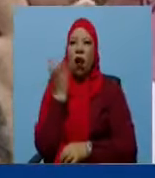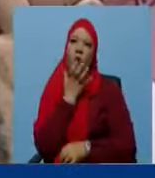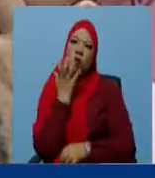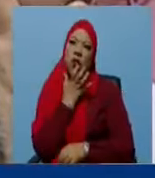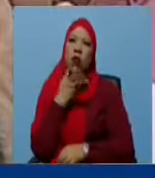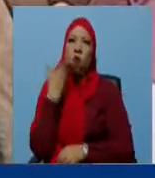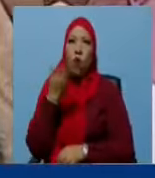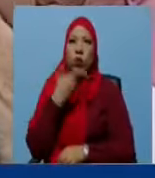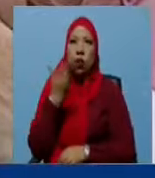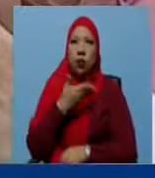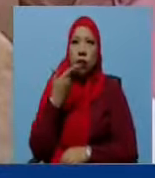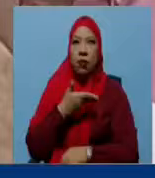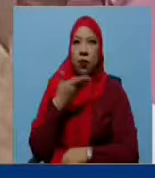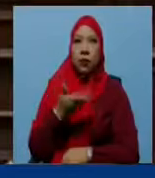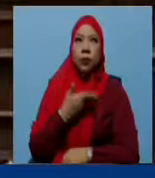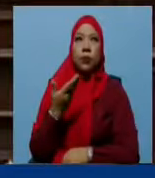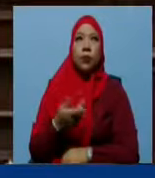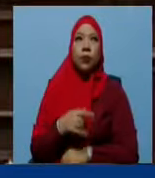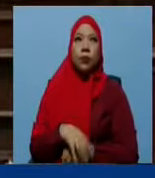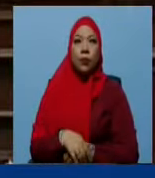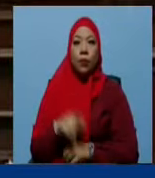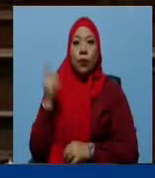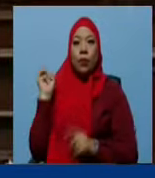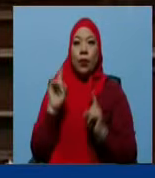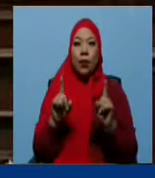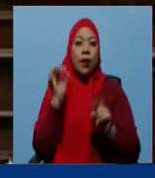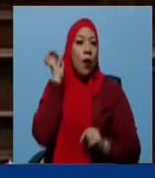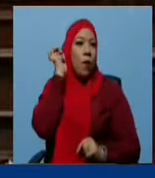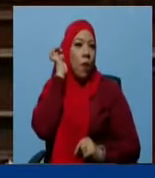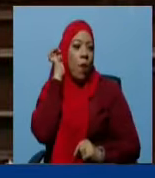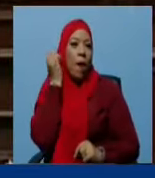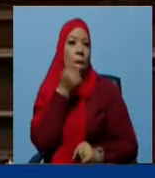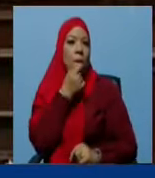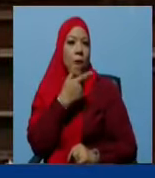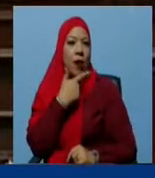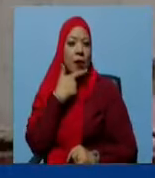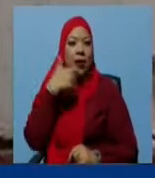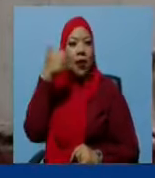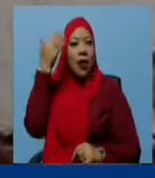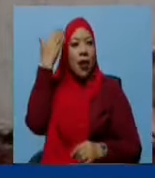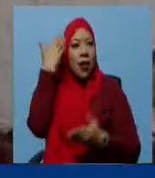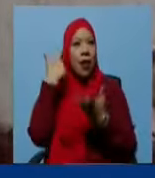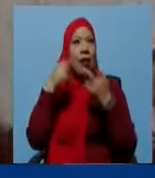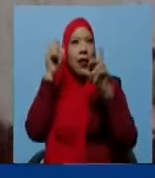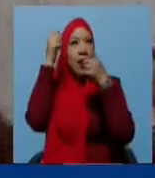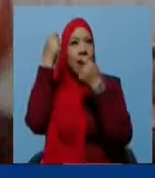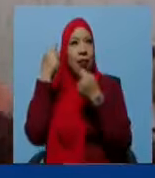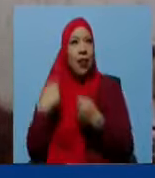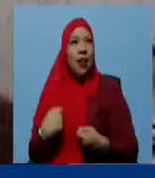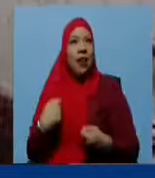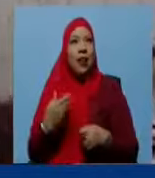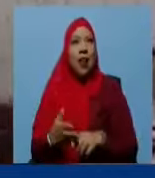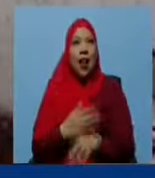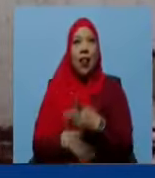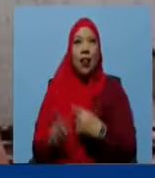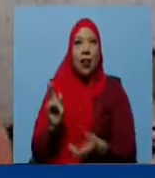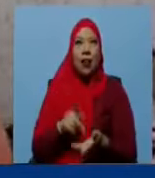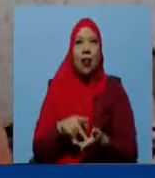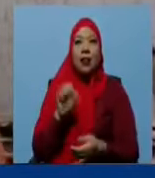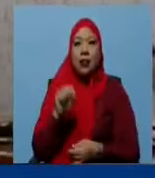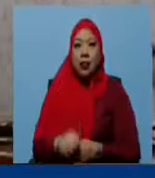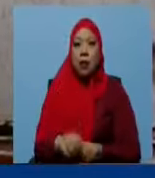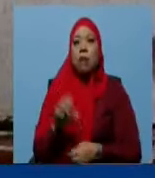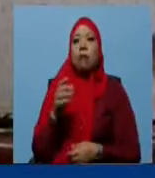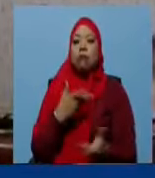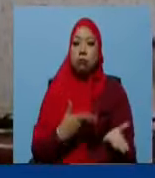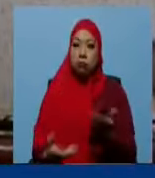Ahí está Nancy Pérez, ¿vale? Tremendo peinado que se hizo para venir a la reunión, ¿vale? Le dio tiempo ya a la peluquería antes de venir.